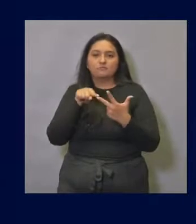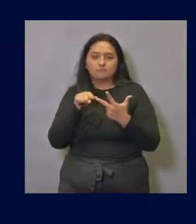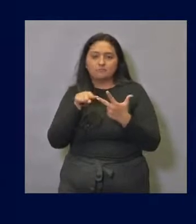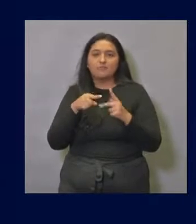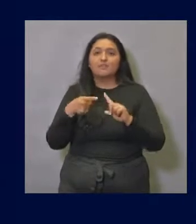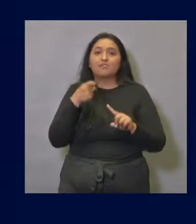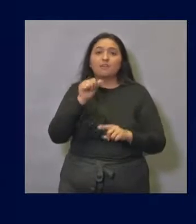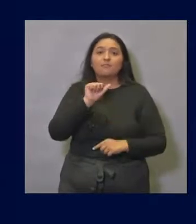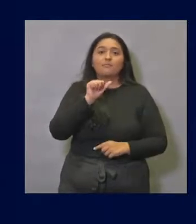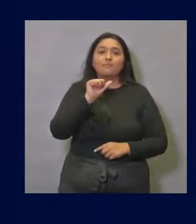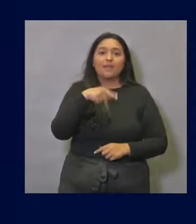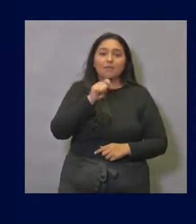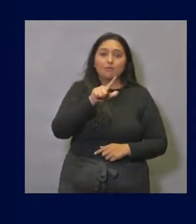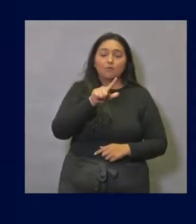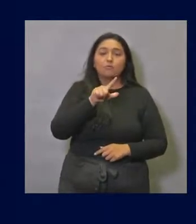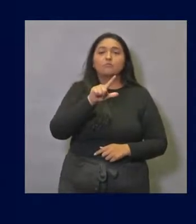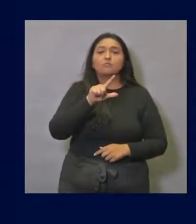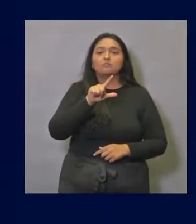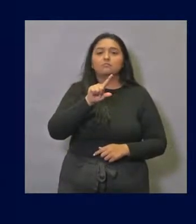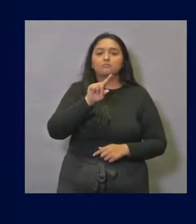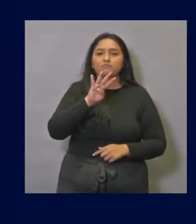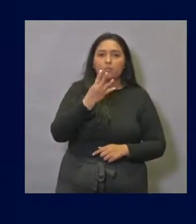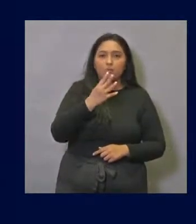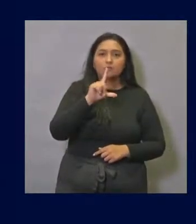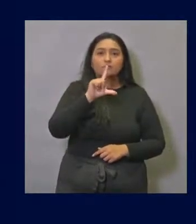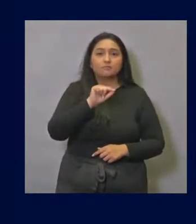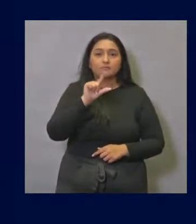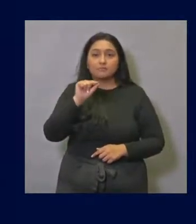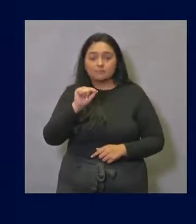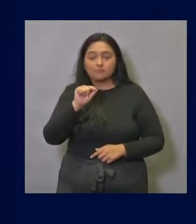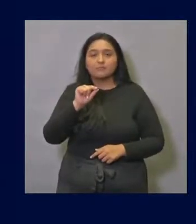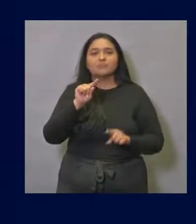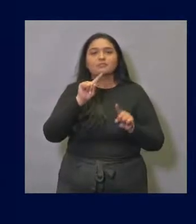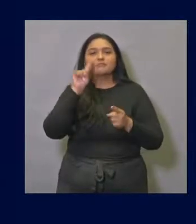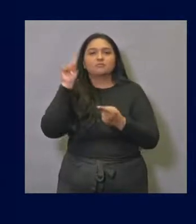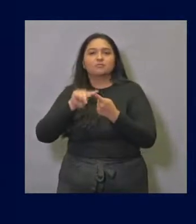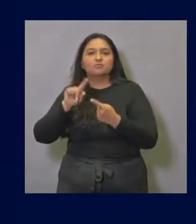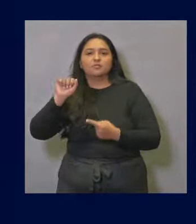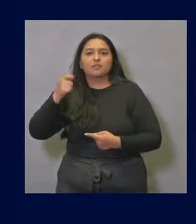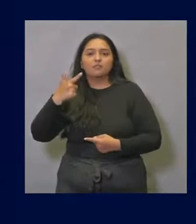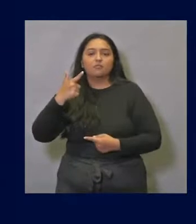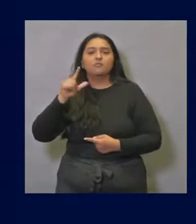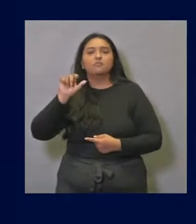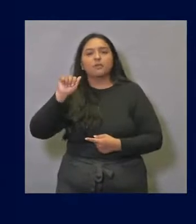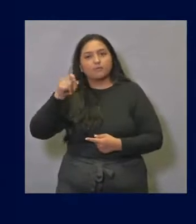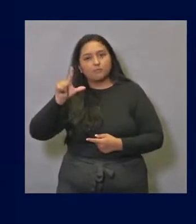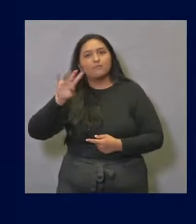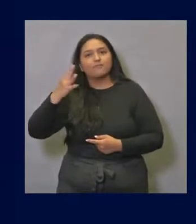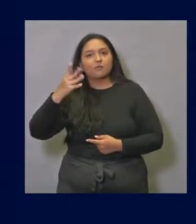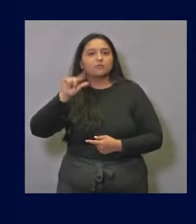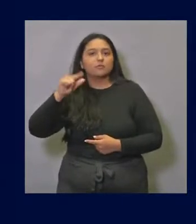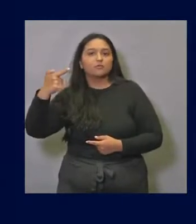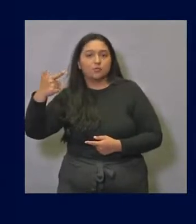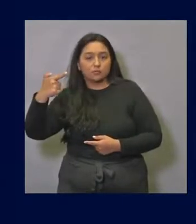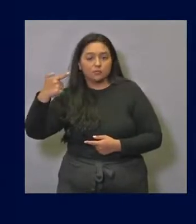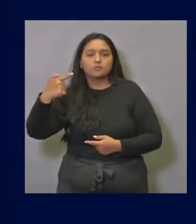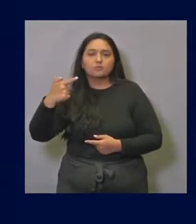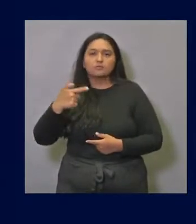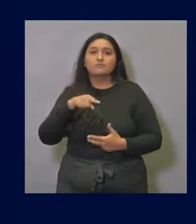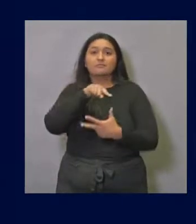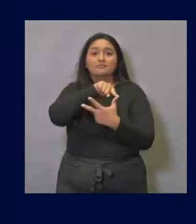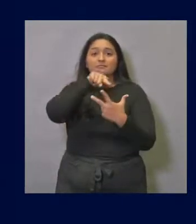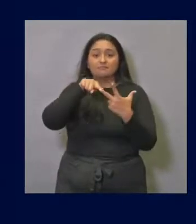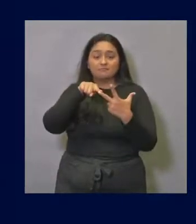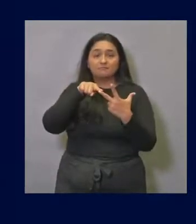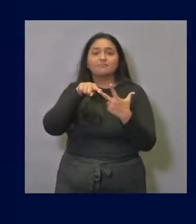hasta el 4 de abril del 2021. Los casos, hospitalizaciones y muertes disminuyeron